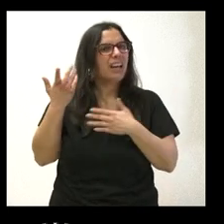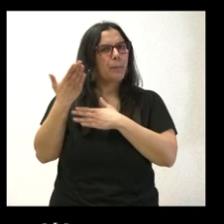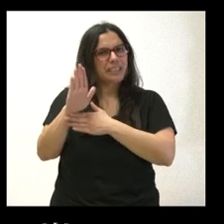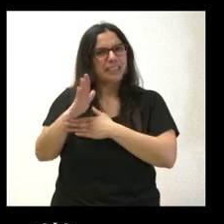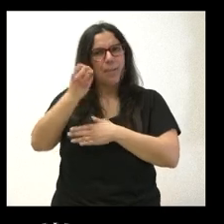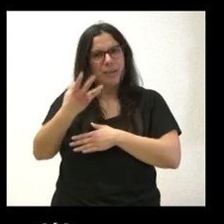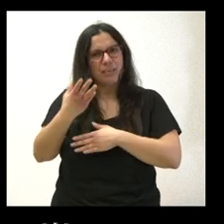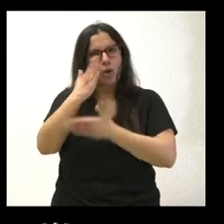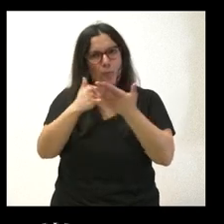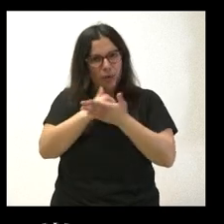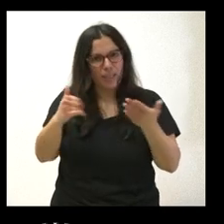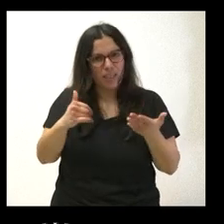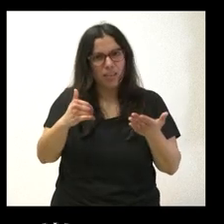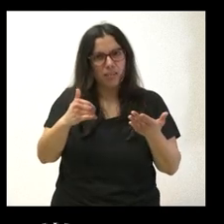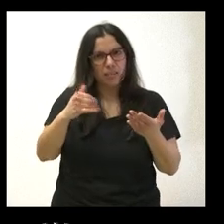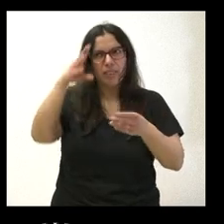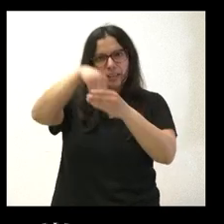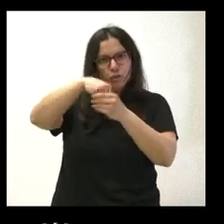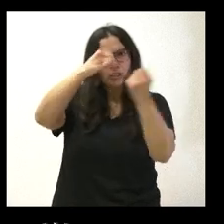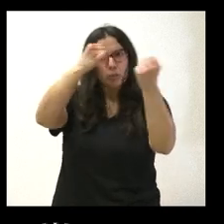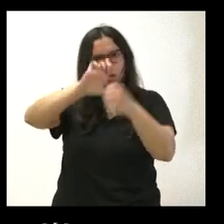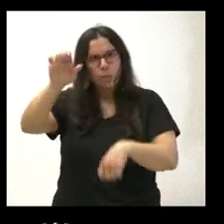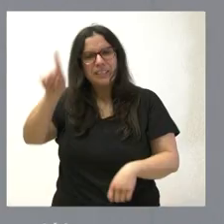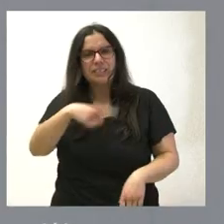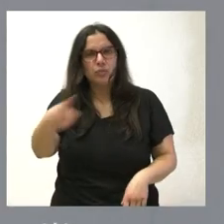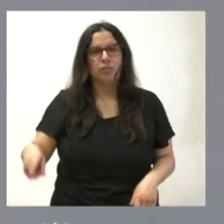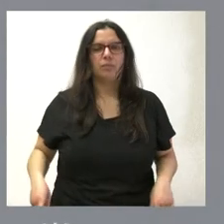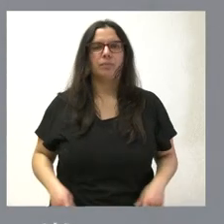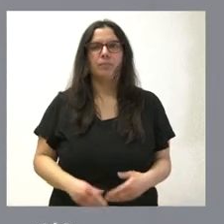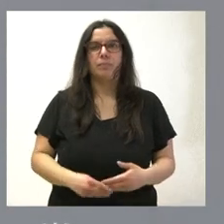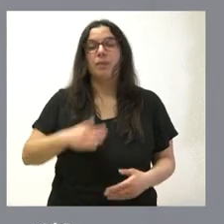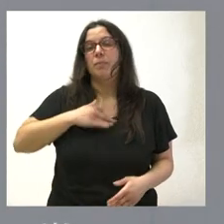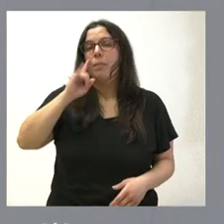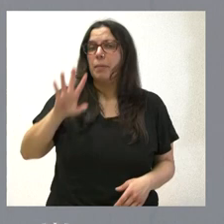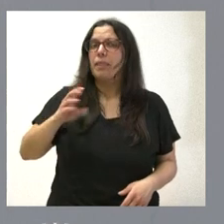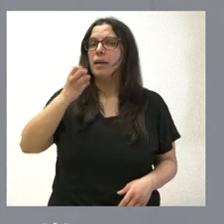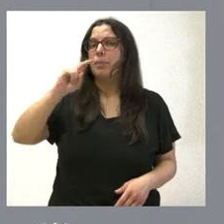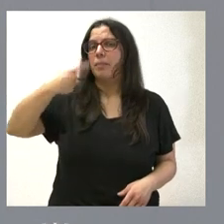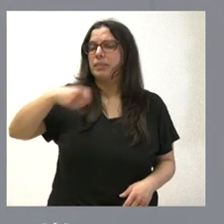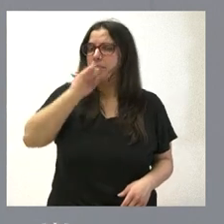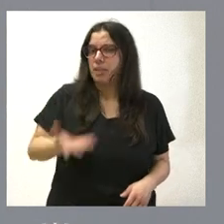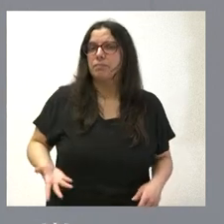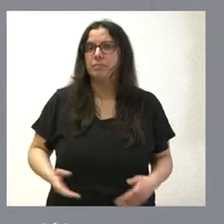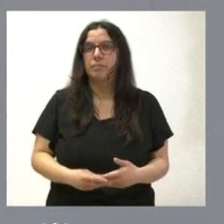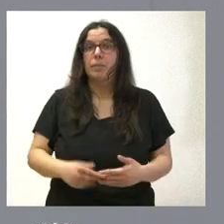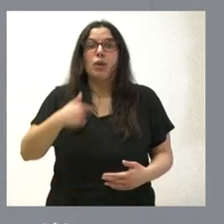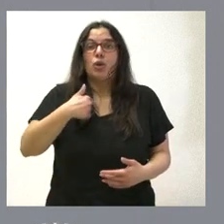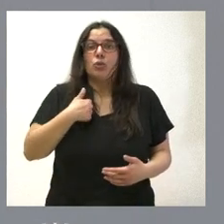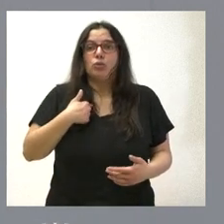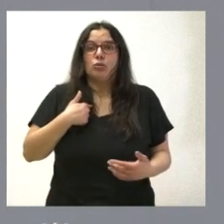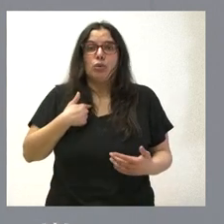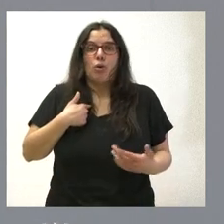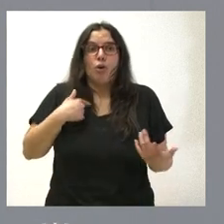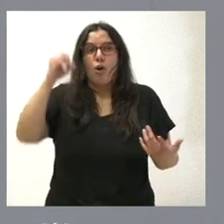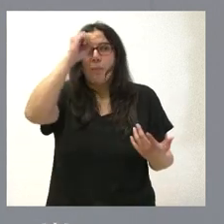comunidad ante las instituciones europeas etcétera Me parece que está siendo un buen vicepresidente Pero esto no me corresponde analizarlo a